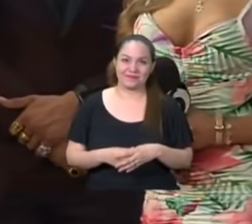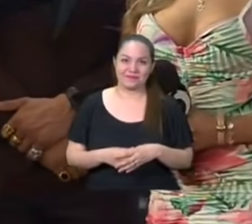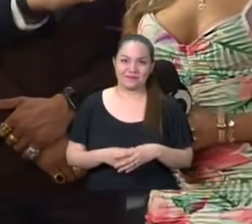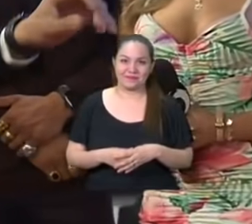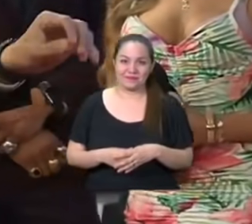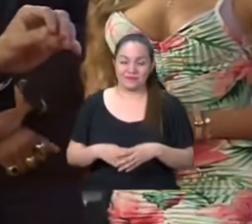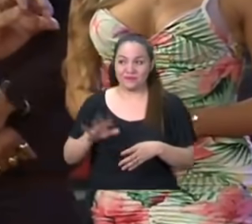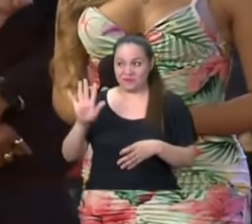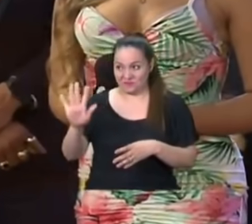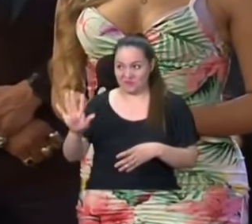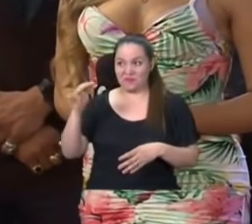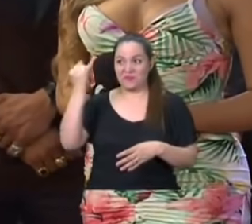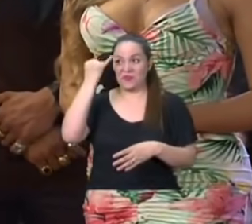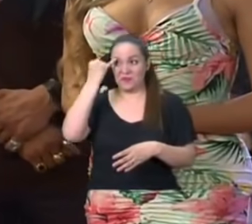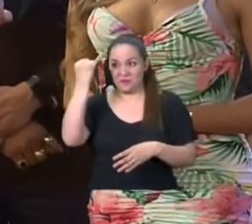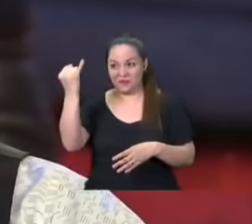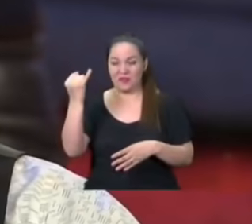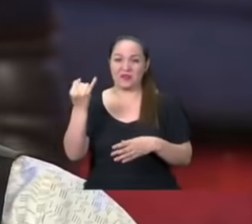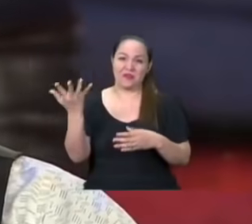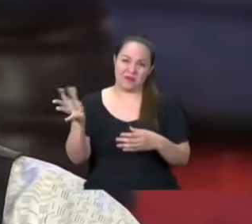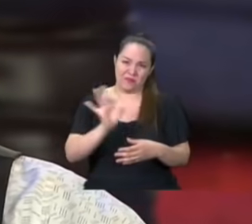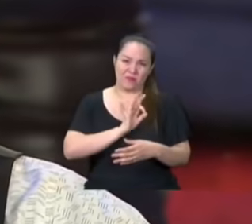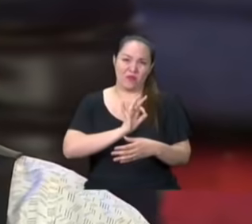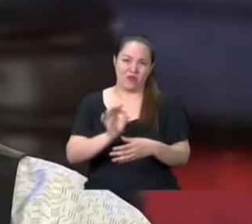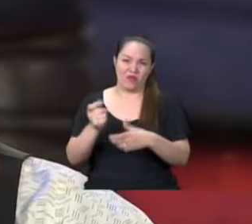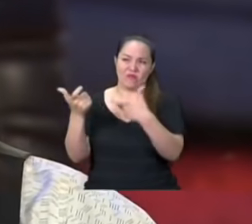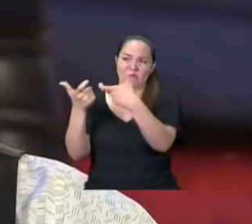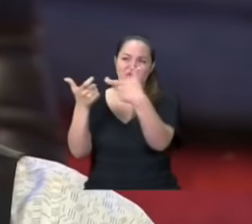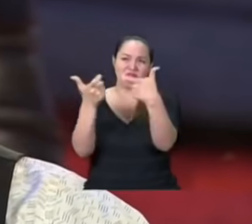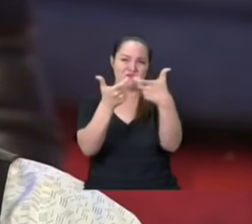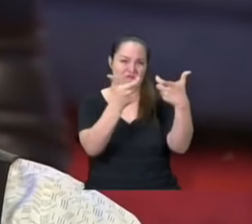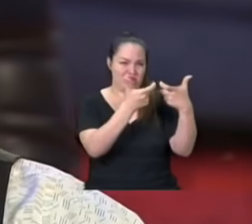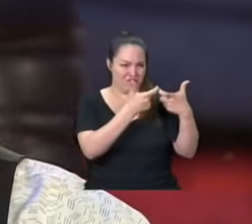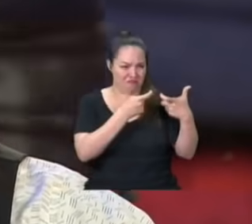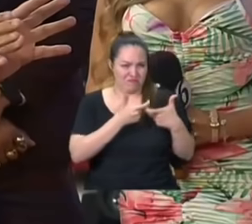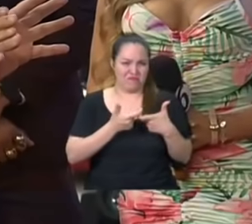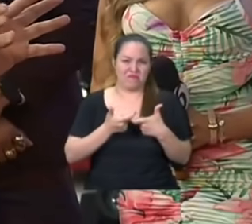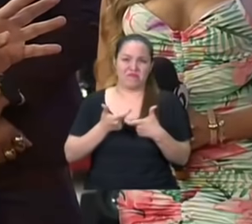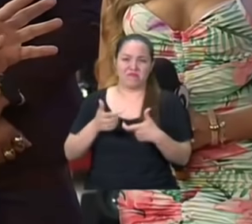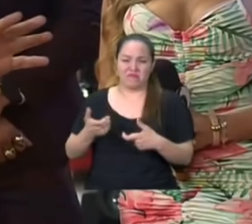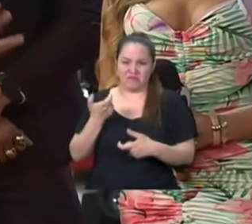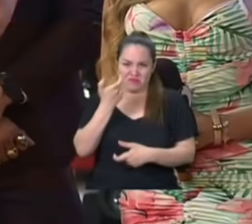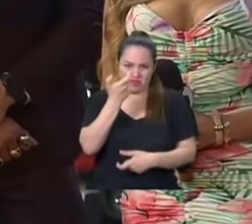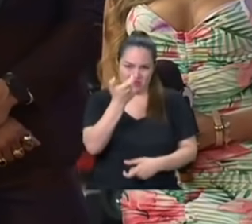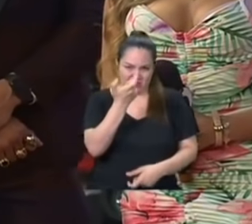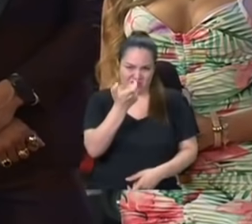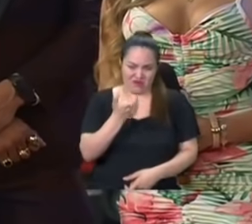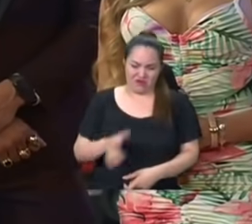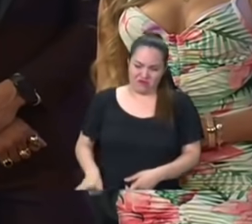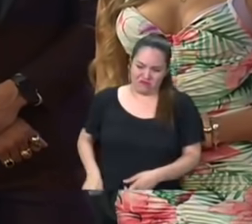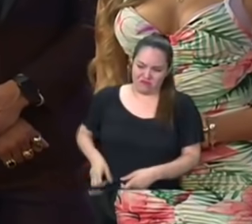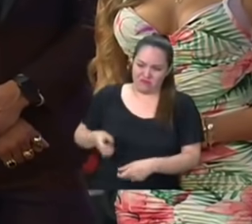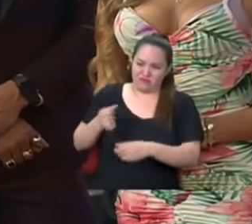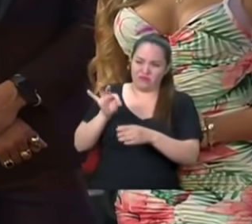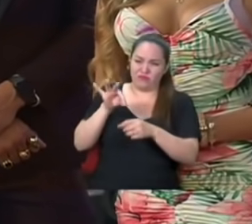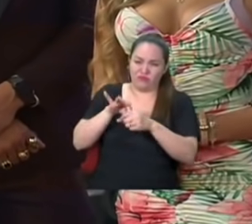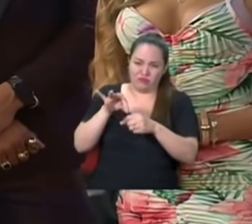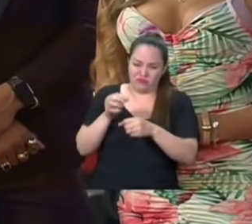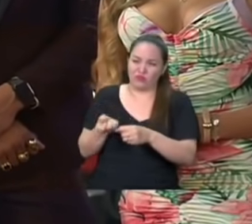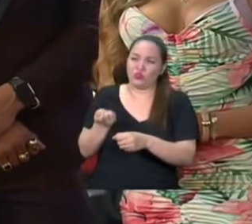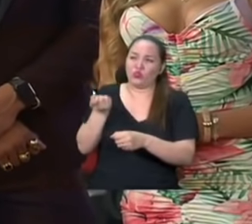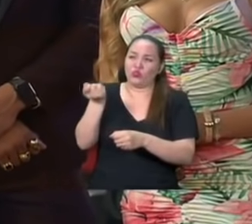Si aportamos un granito de arena, lo que sea. Claro. Desde lo que sea.